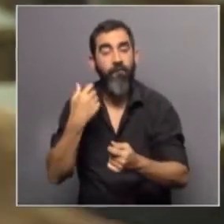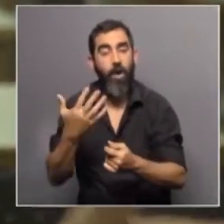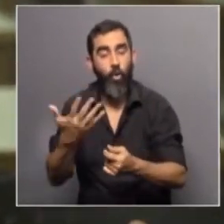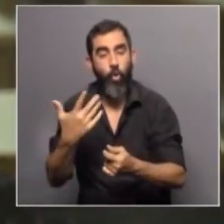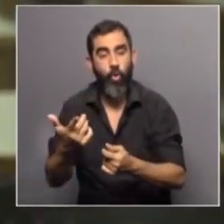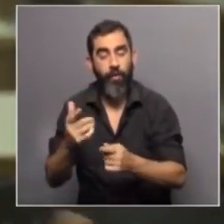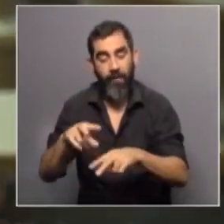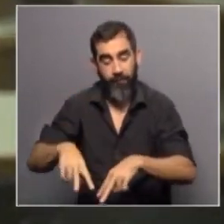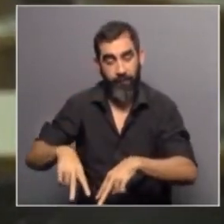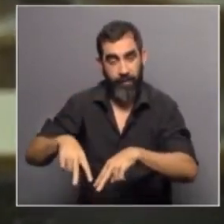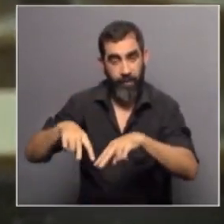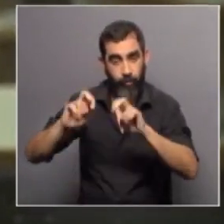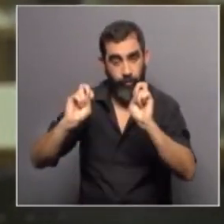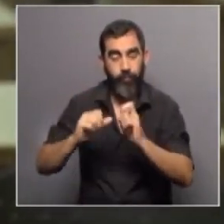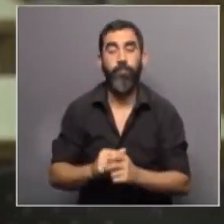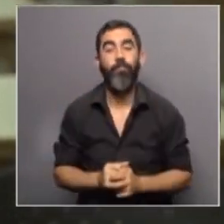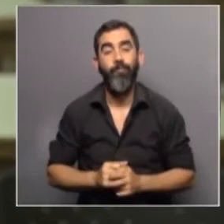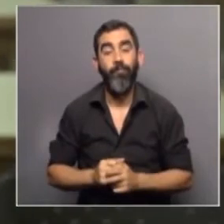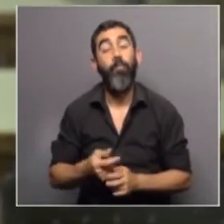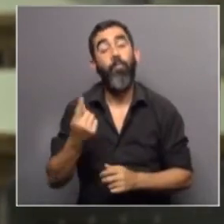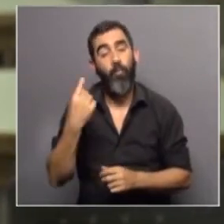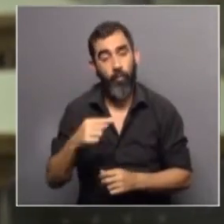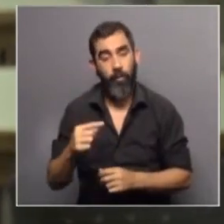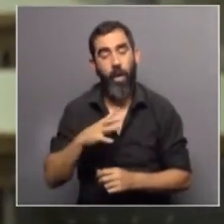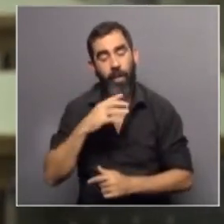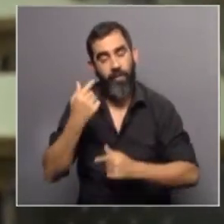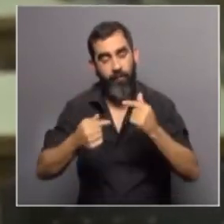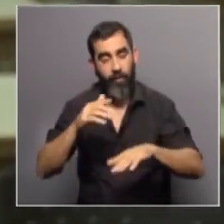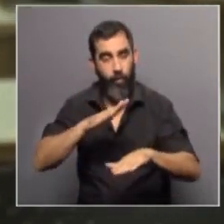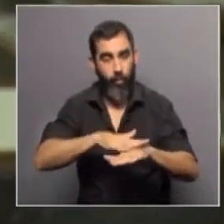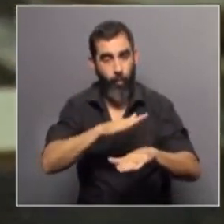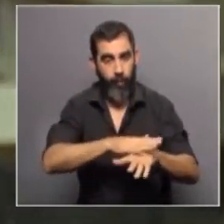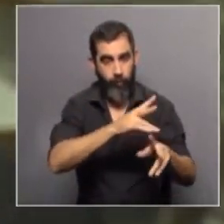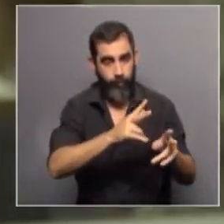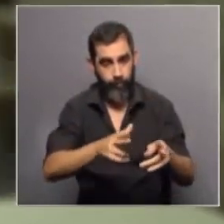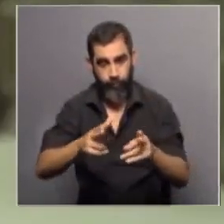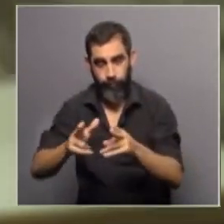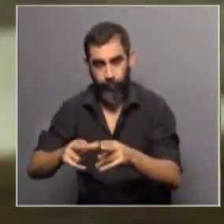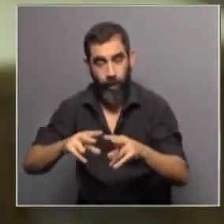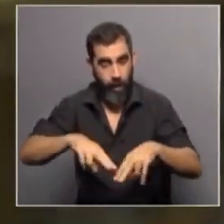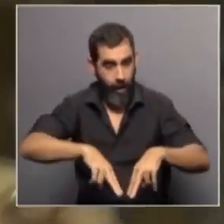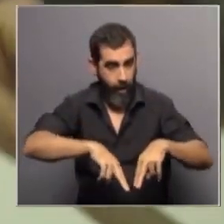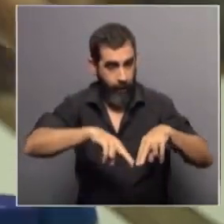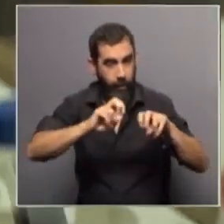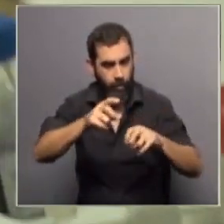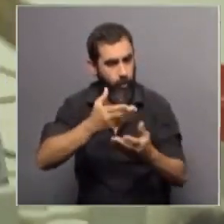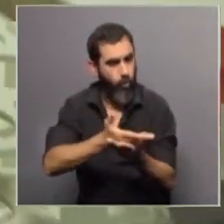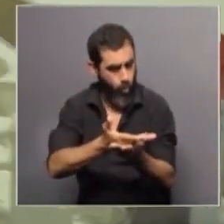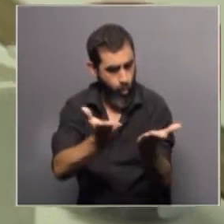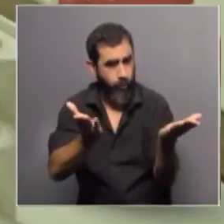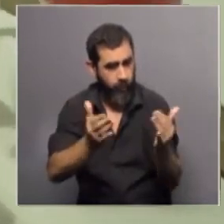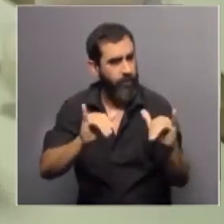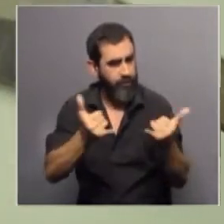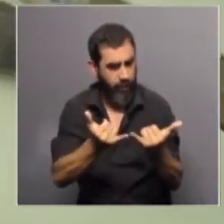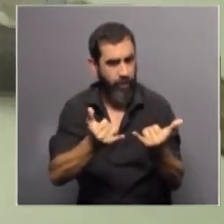de la investigación. Para eso cubrimos varias fases. Analizamos, y acá ven muestras que están